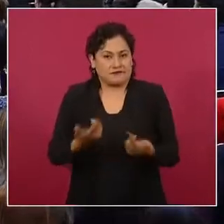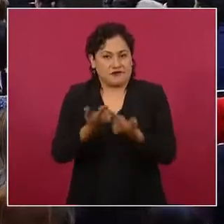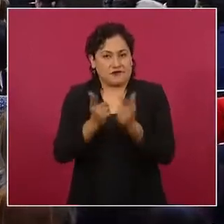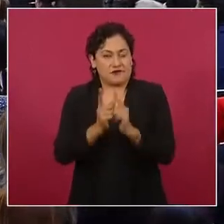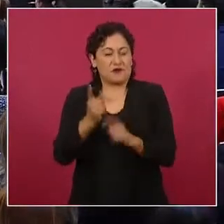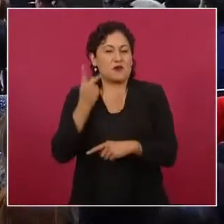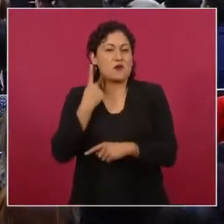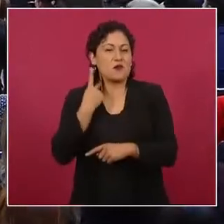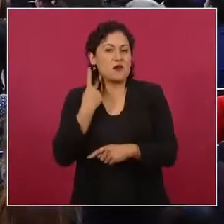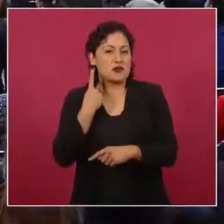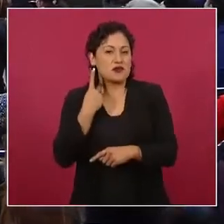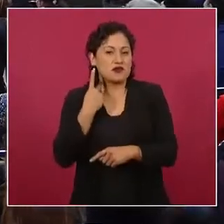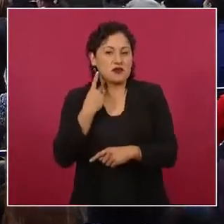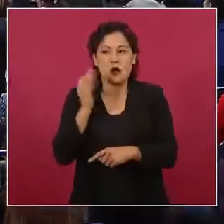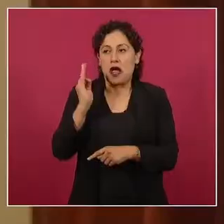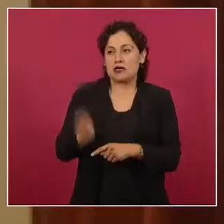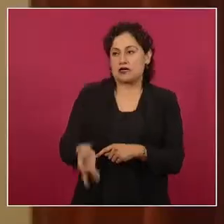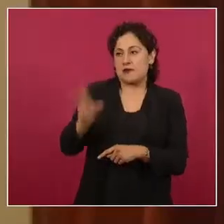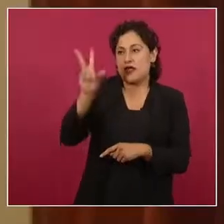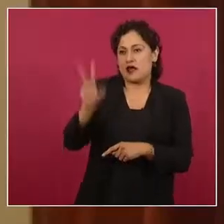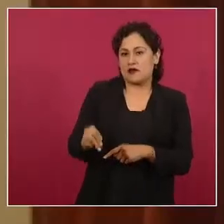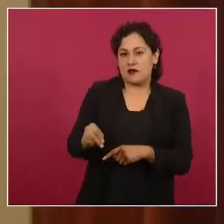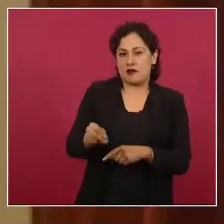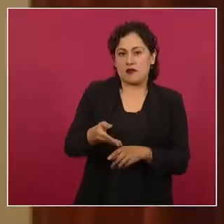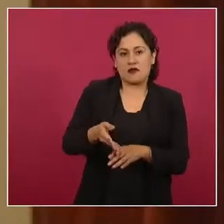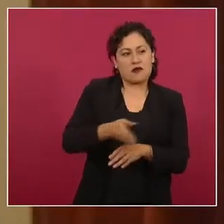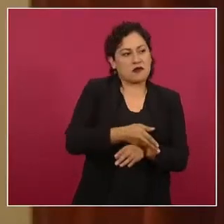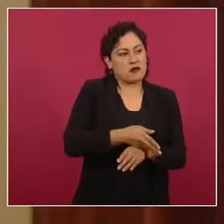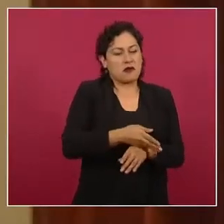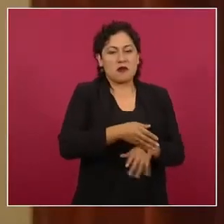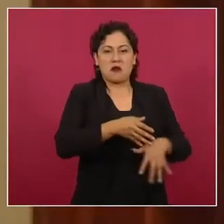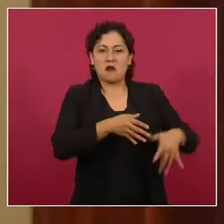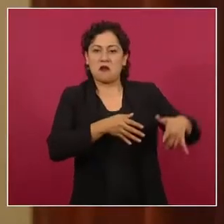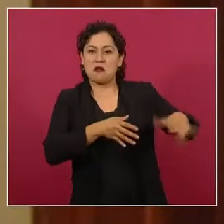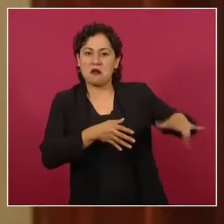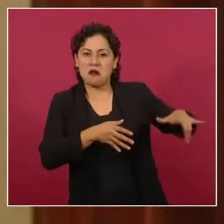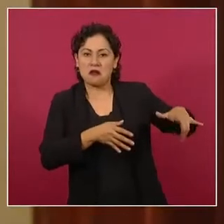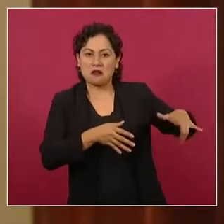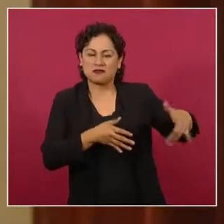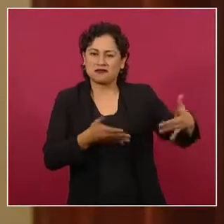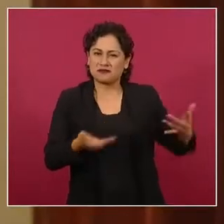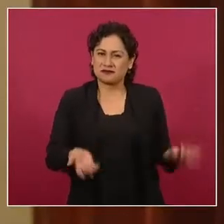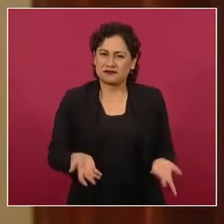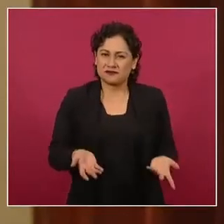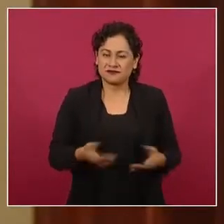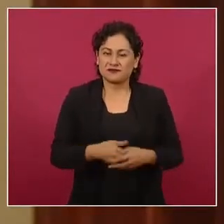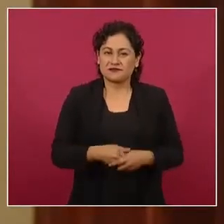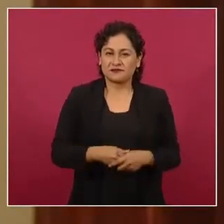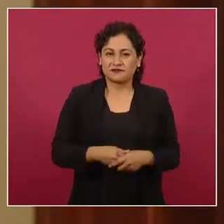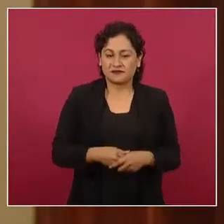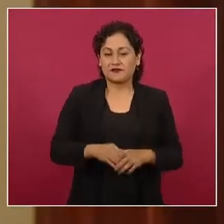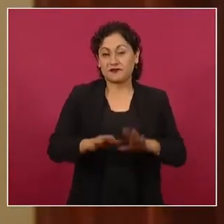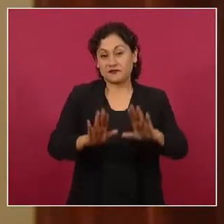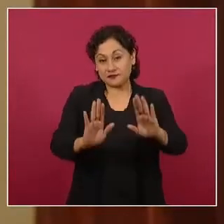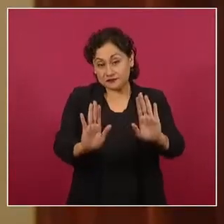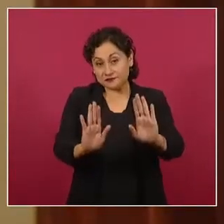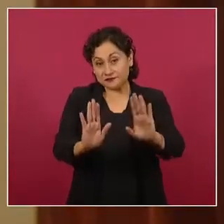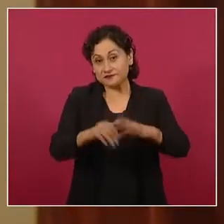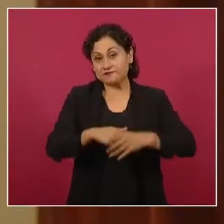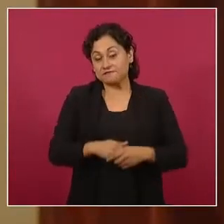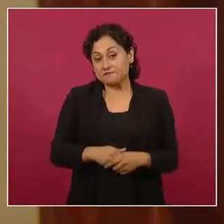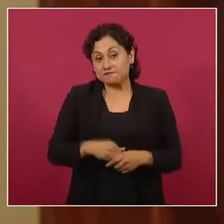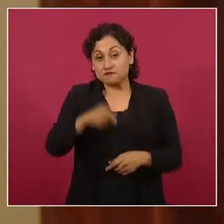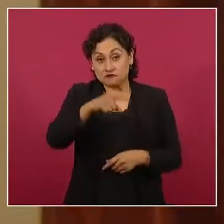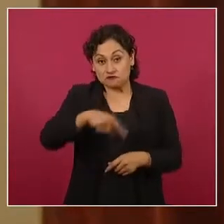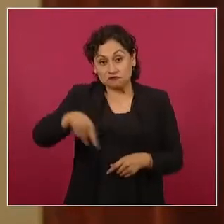manipular de esa forma? Bueno, eso queda de tarea para la